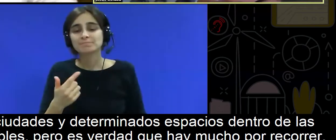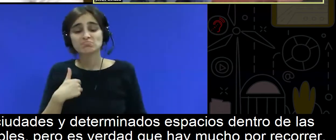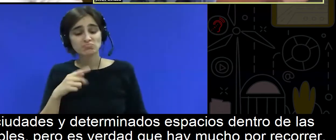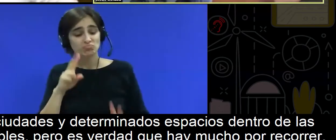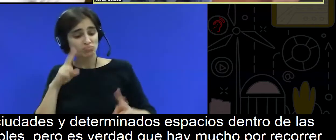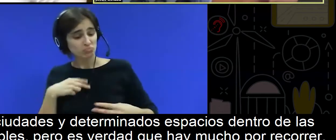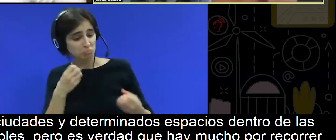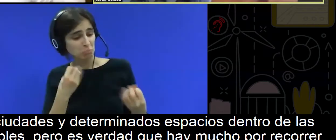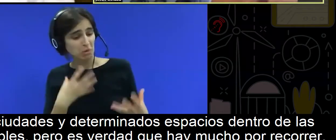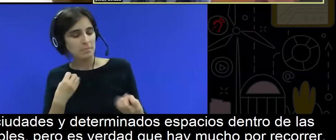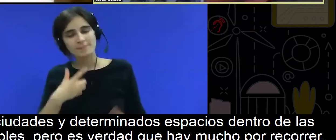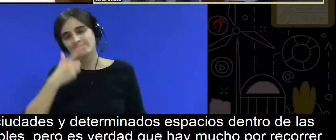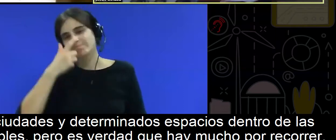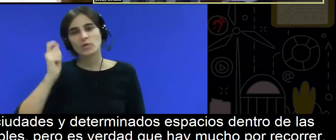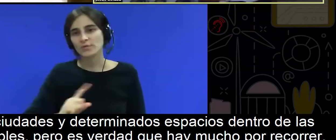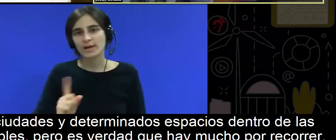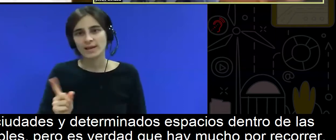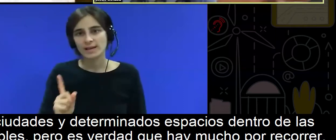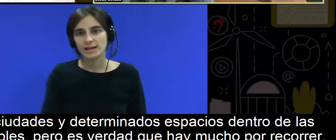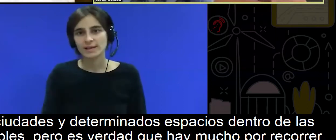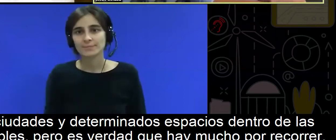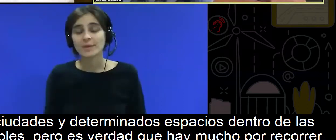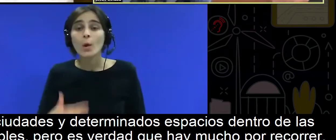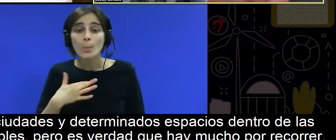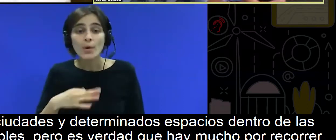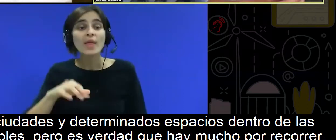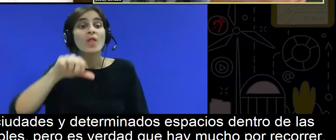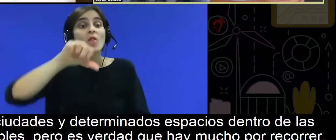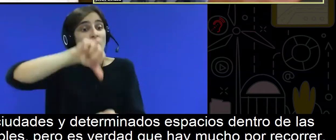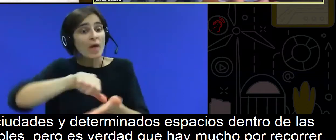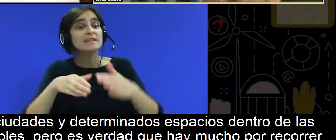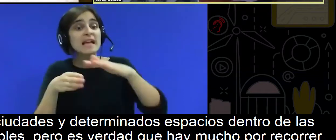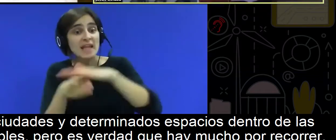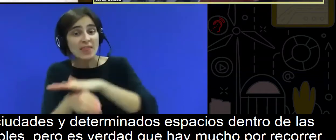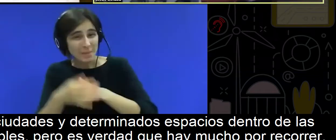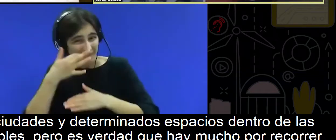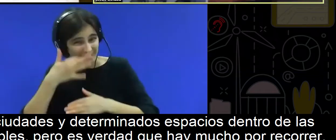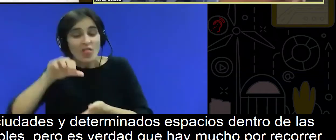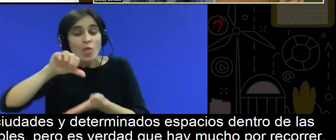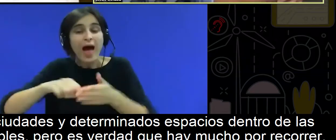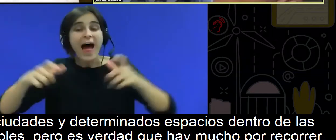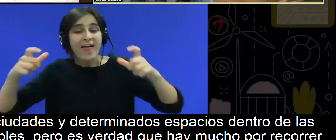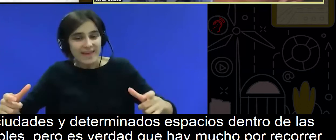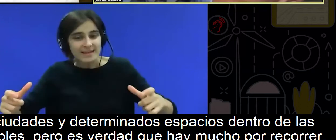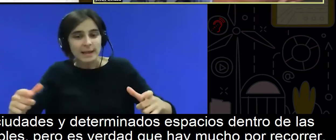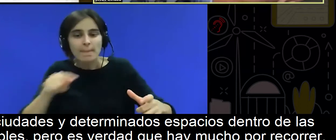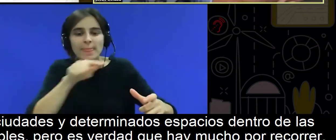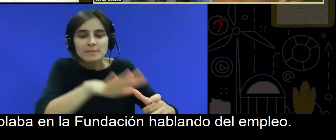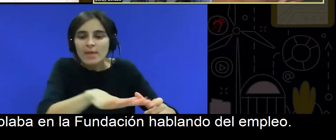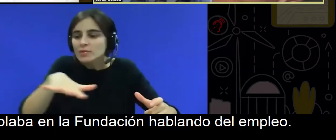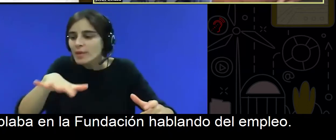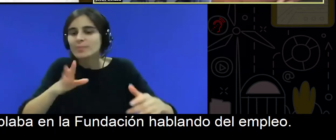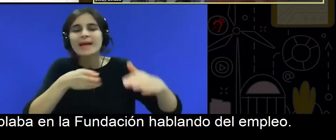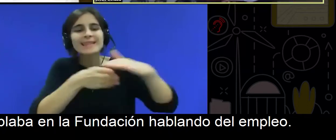ciudades y los espacios, determinados espacios dentro de las ciudades muy accesibles, pero es verdad que hay mucho por recorrer, ¿no?